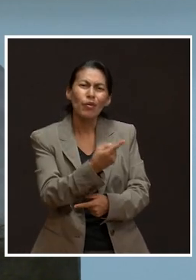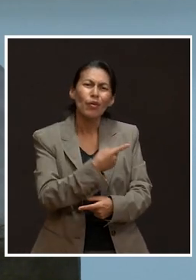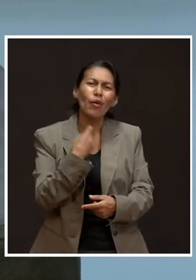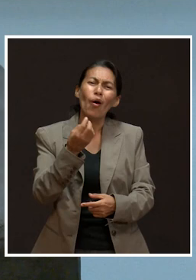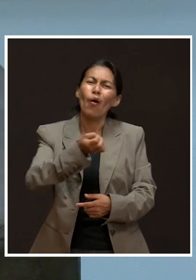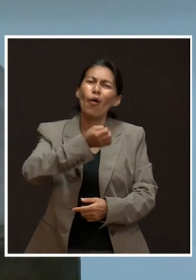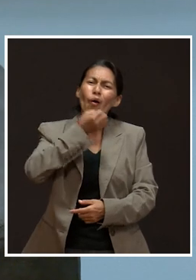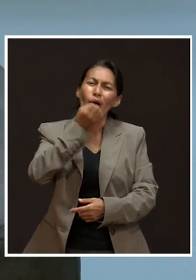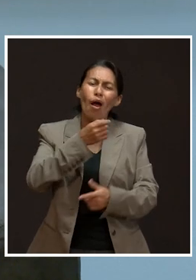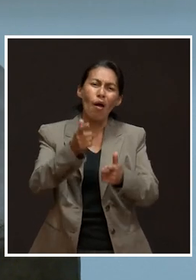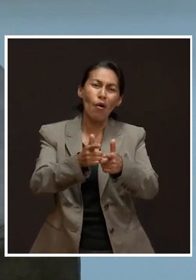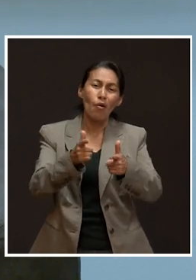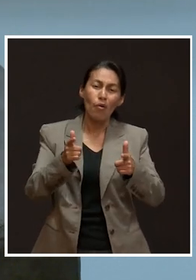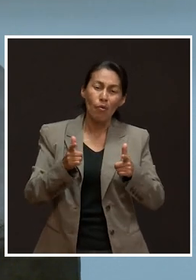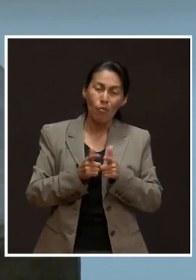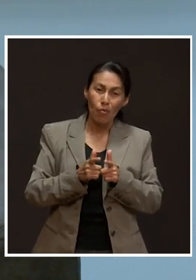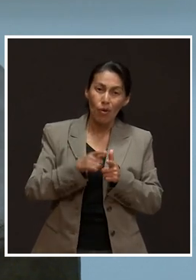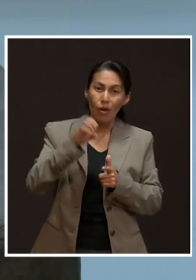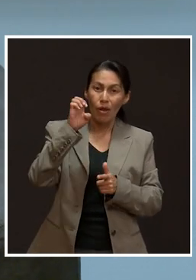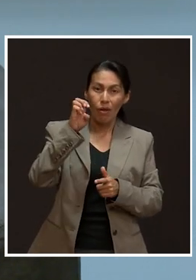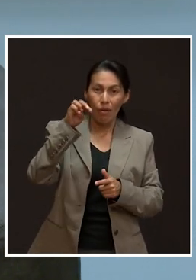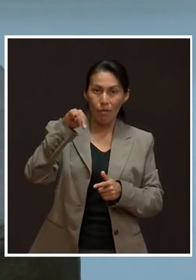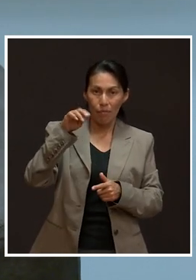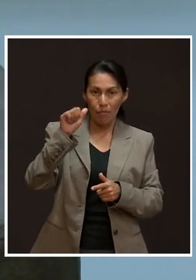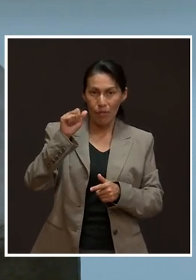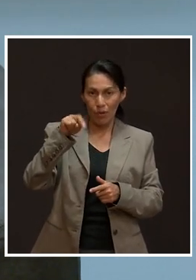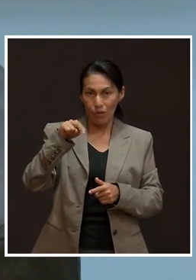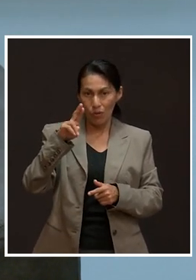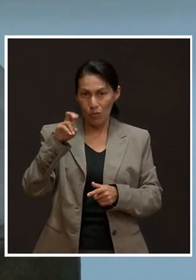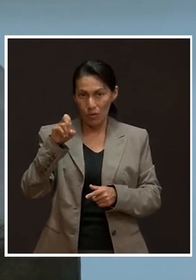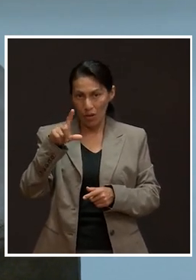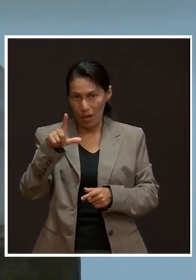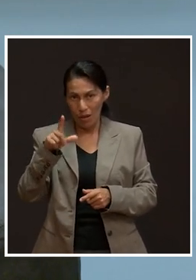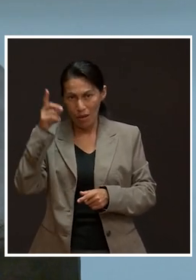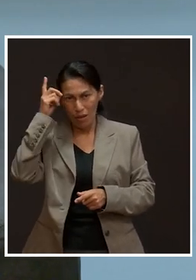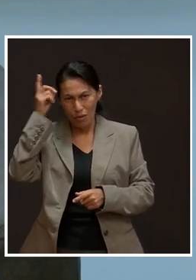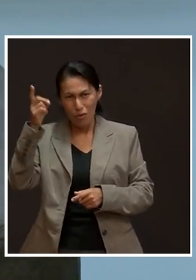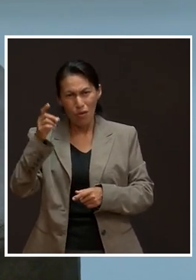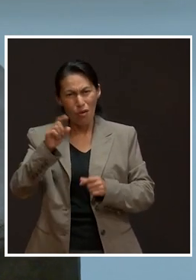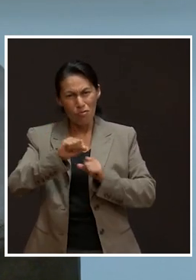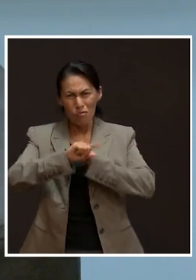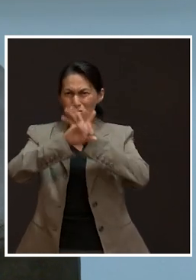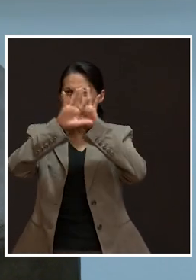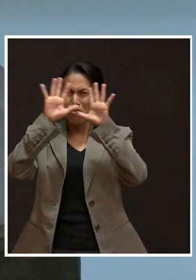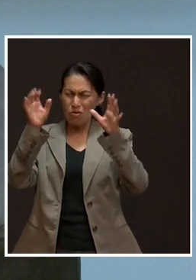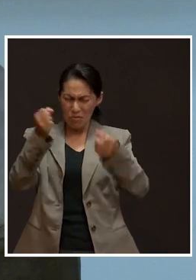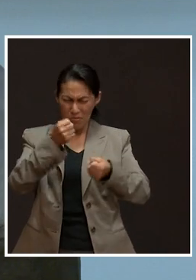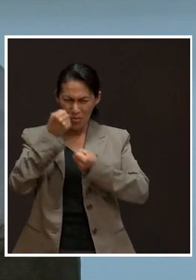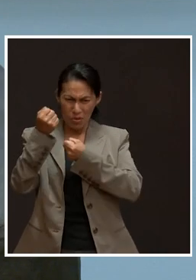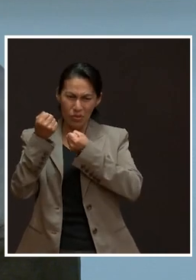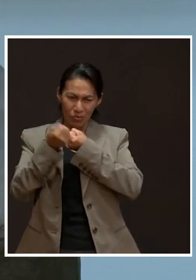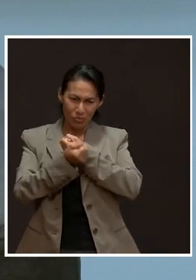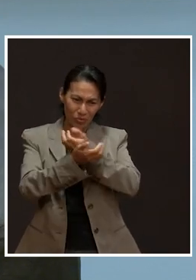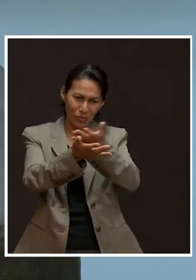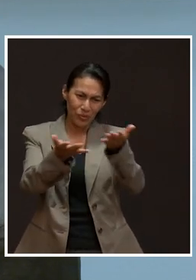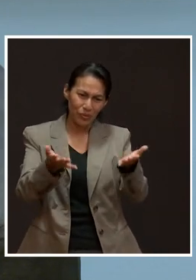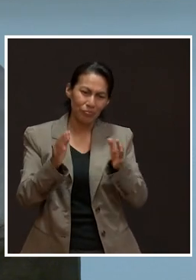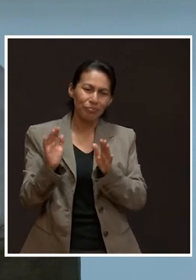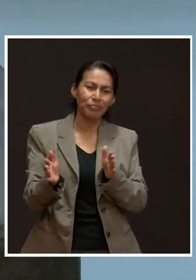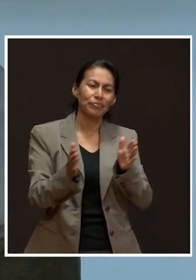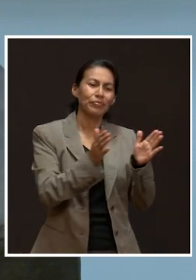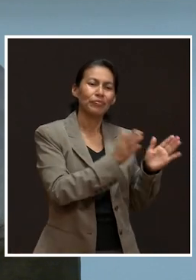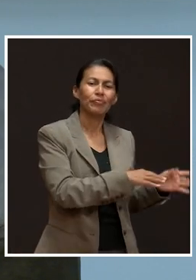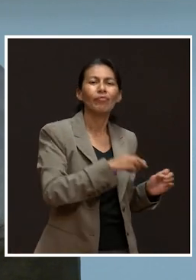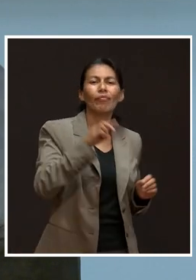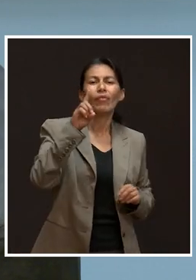he visto la mano de Dios guiándoles. Vamos a orar fervientemente por el grupo Emanuel. Para que Dios manifieste